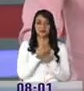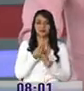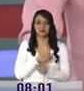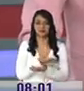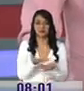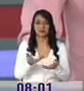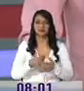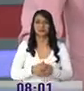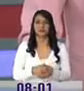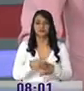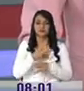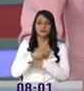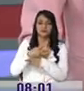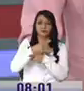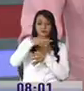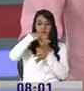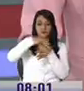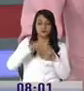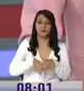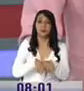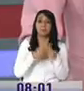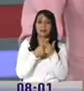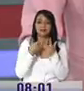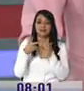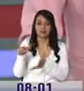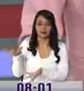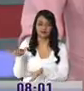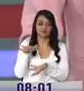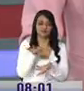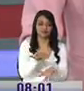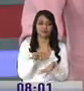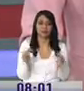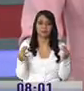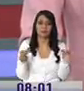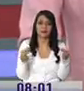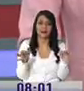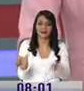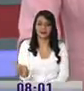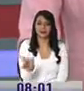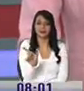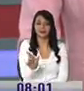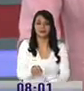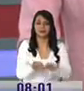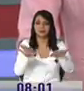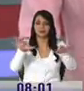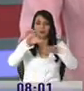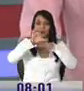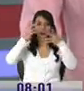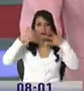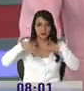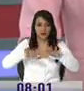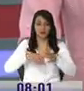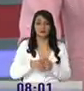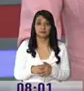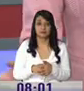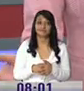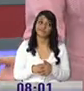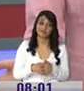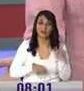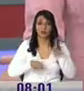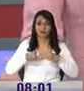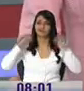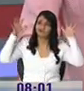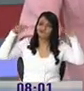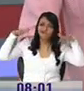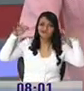consejo electoral inició la distribución de las papeletas y documentos electorales a Escala Nacional ante el mal clima Se tomaron alternativas para